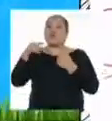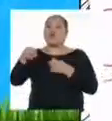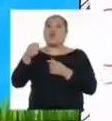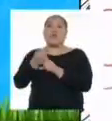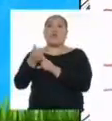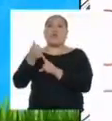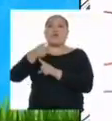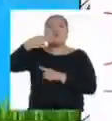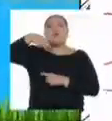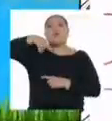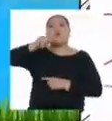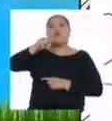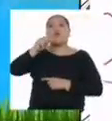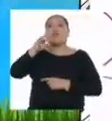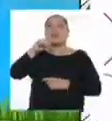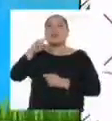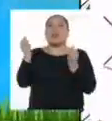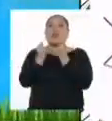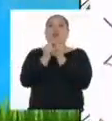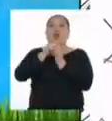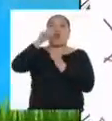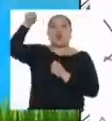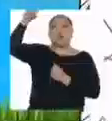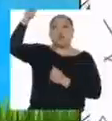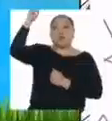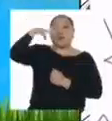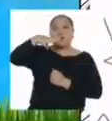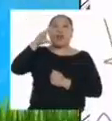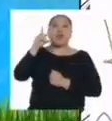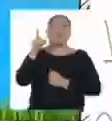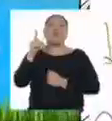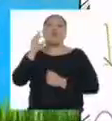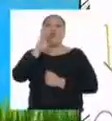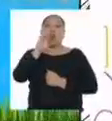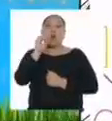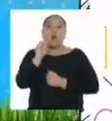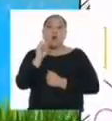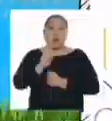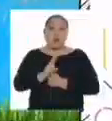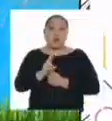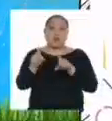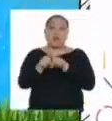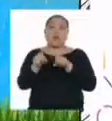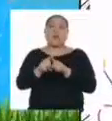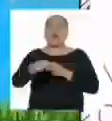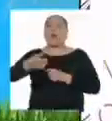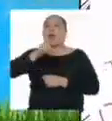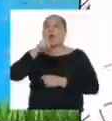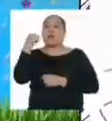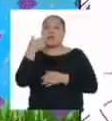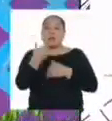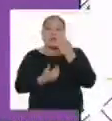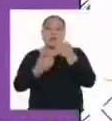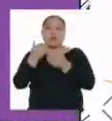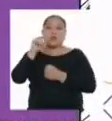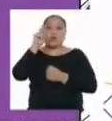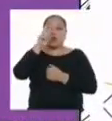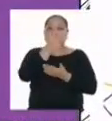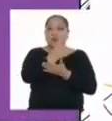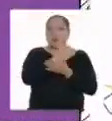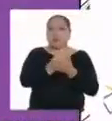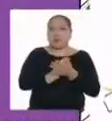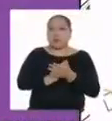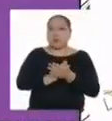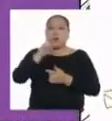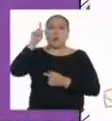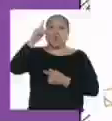nutritivas a partir de la luz, el dióxido de carbono y el agua. Este proceso se da en dos fases,